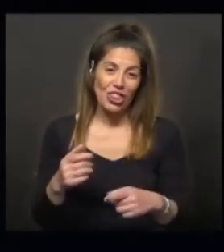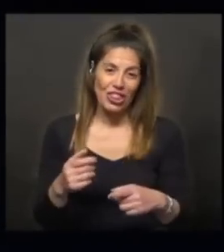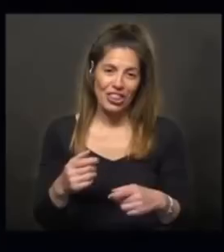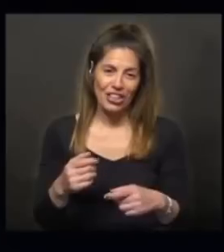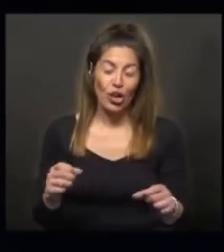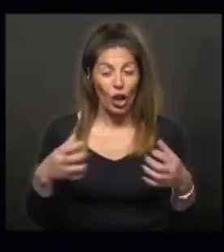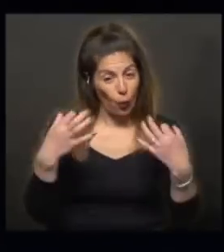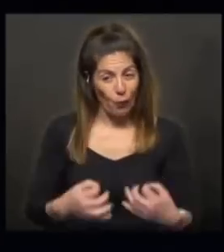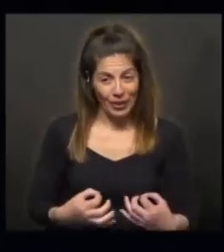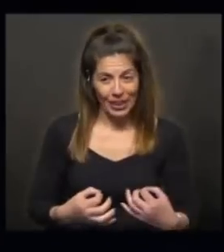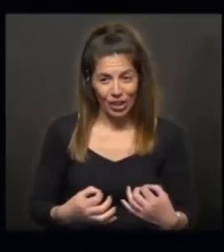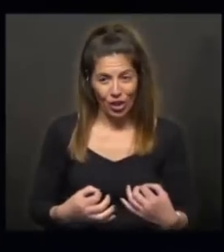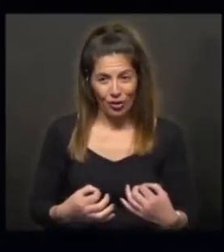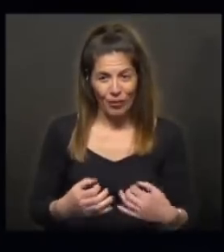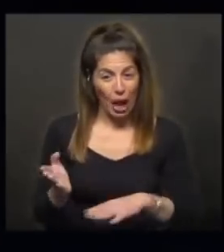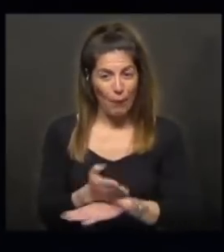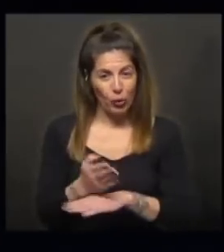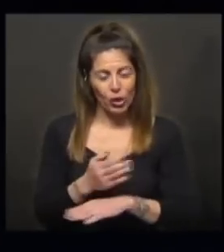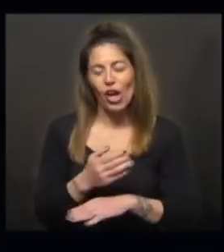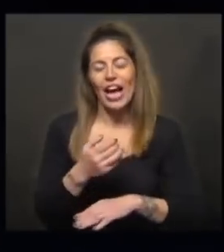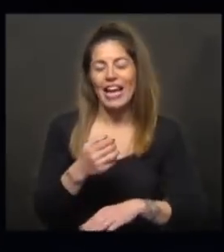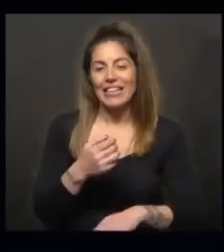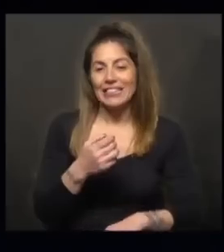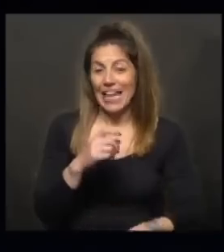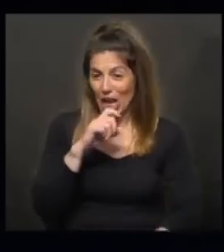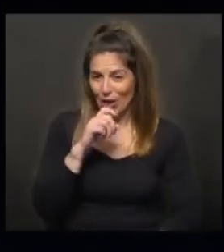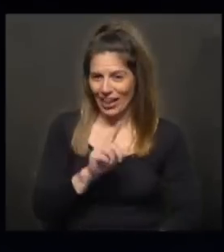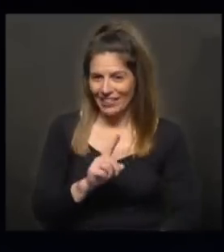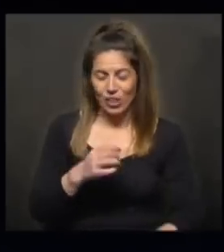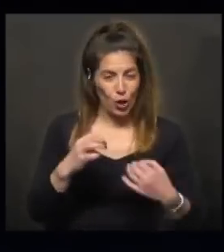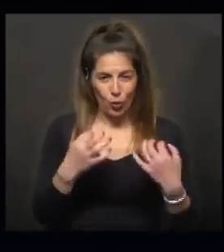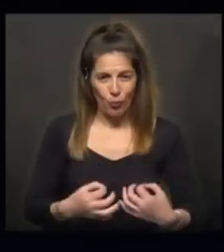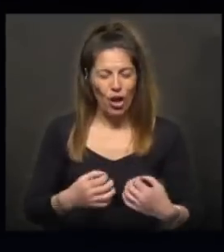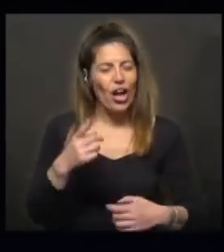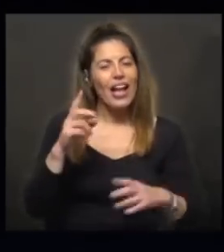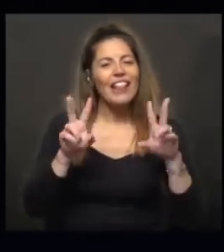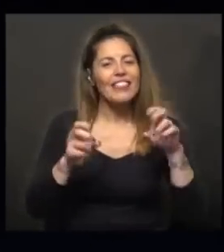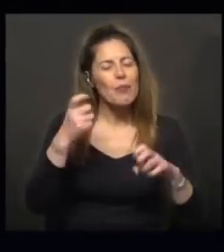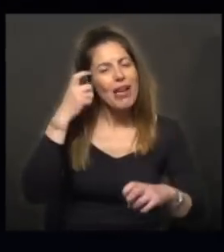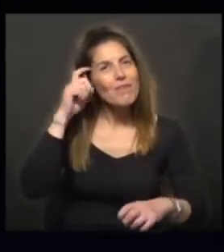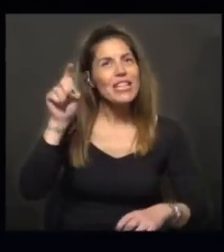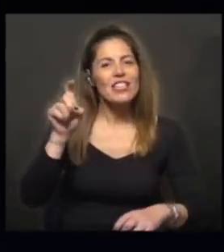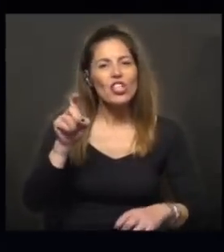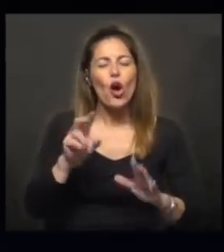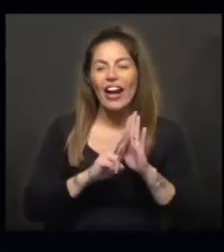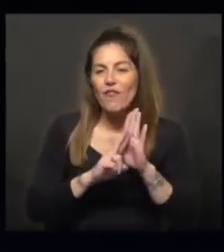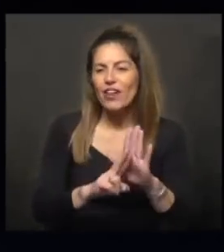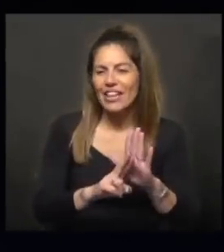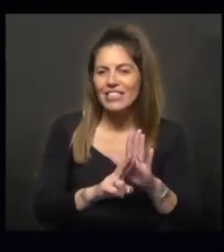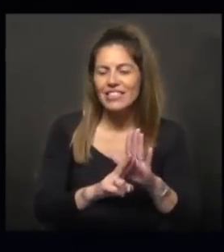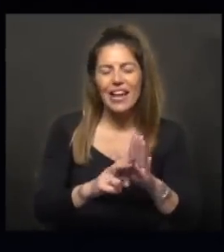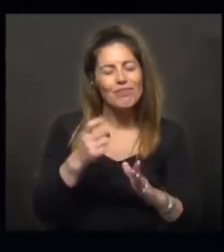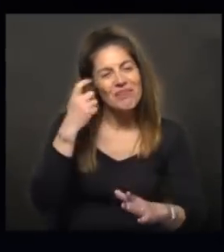que cumplirle porque si no se enoja y es este el tema de la inspiración no de referencias de